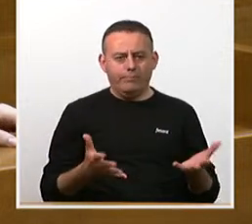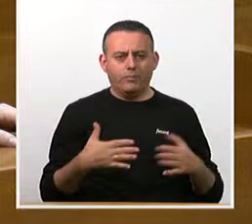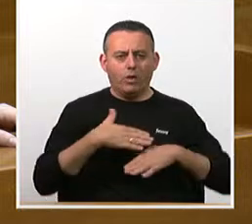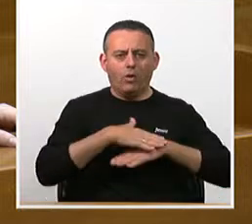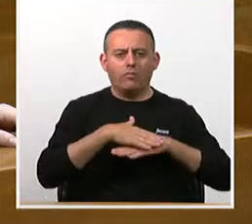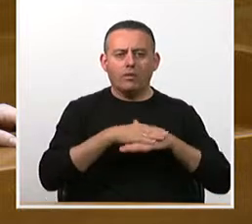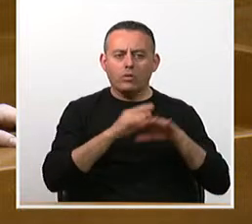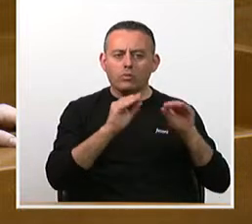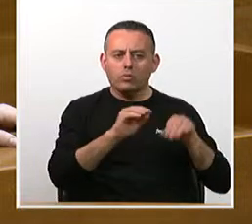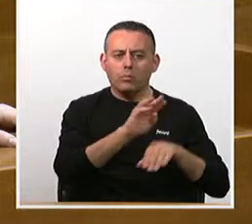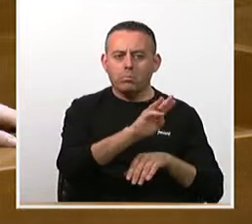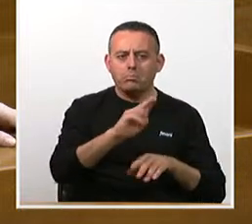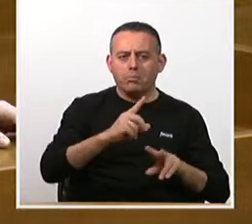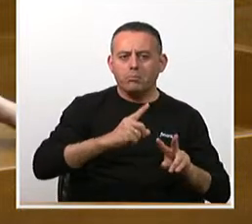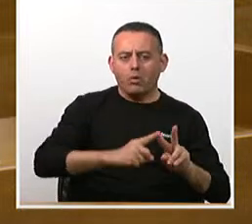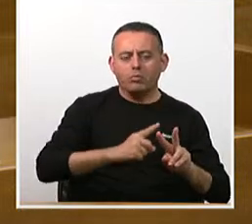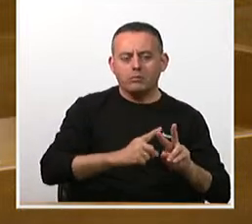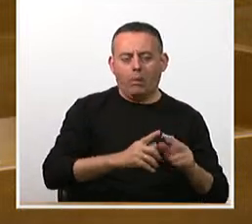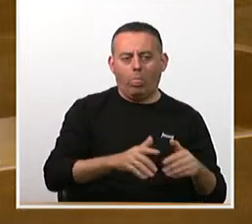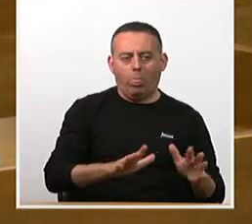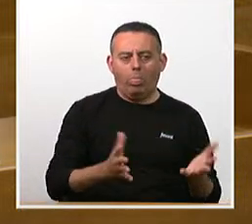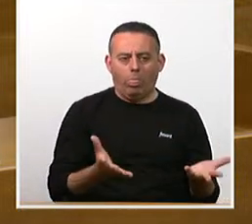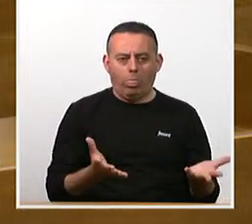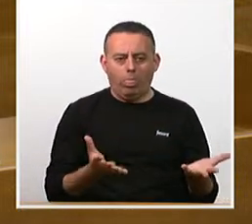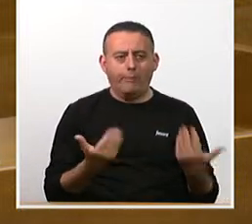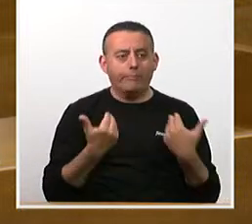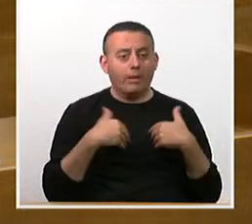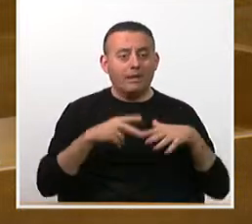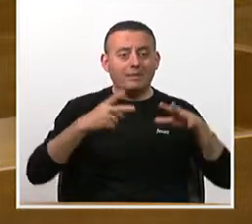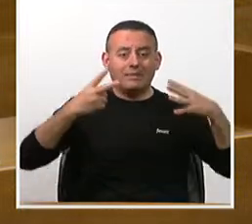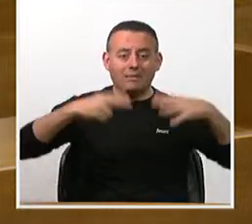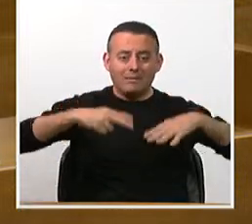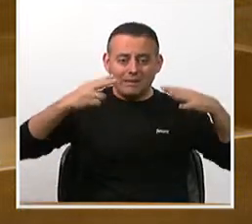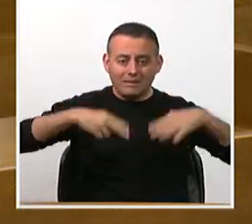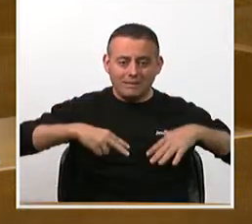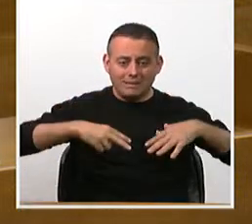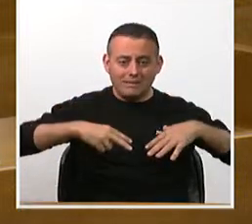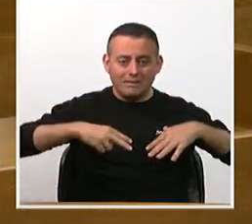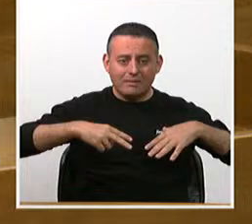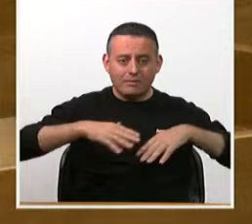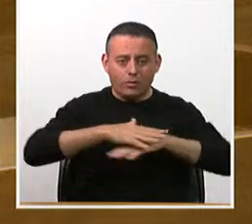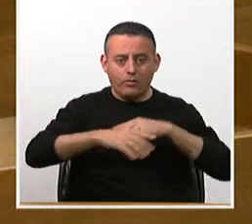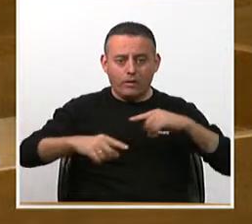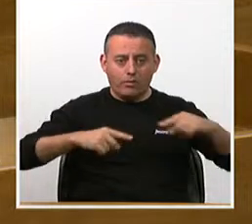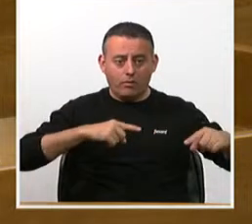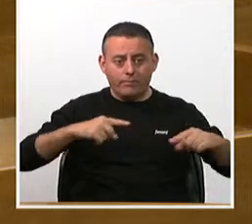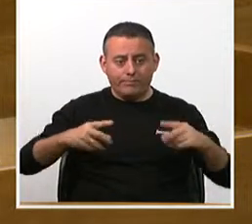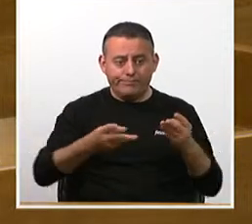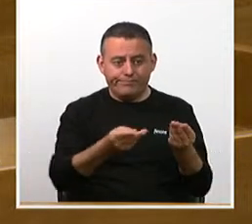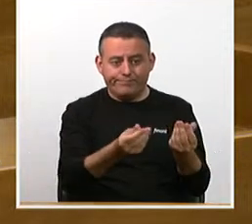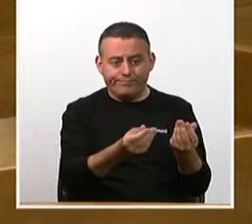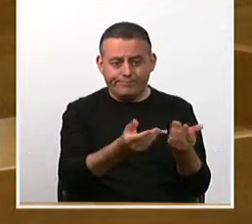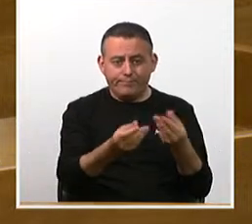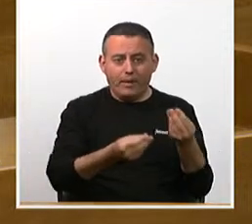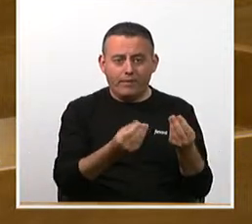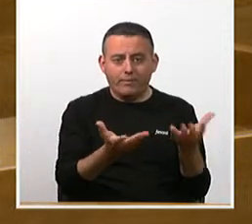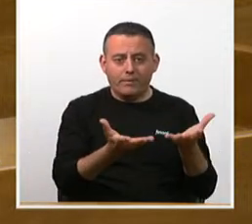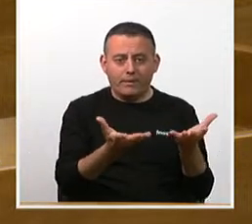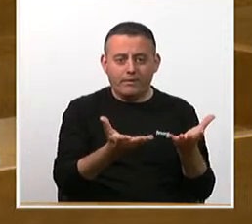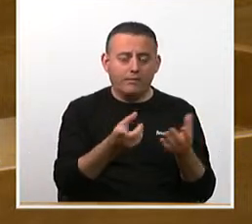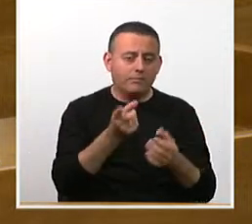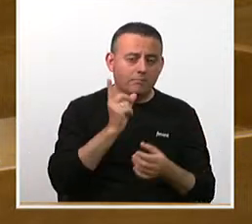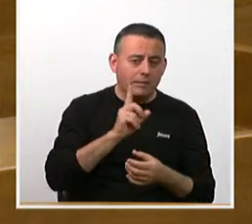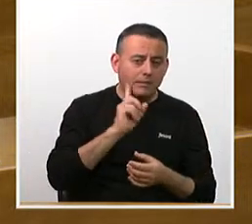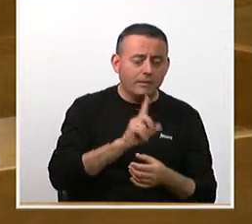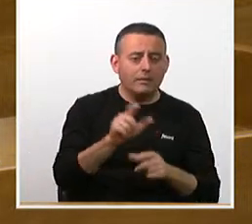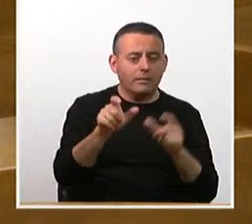partido popular y de vox en tan solo 7 meses de gobierno donde lo único que han hecho es mentir y abandonar a